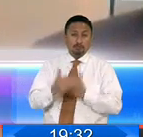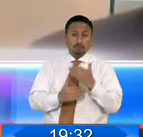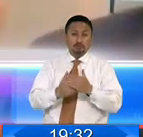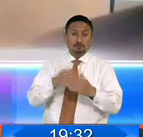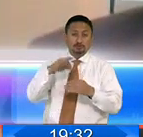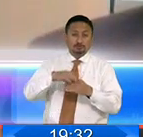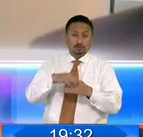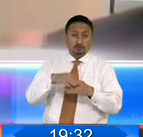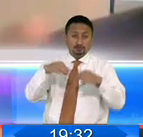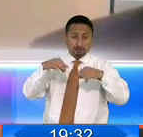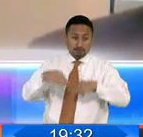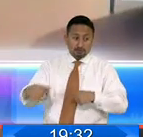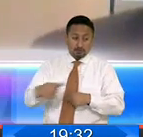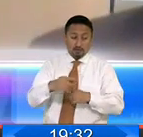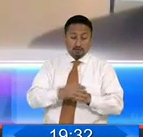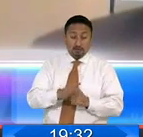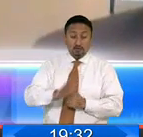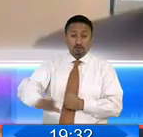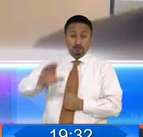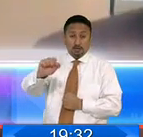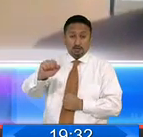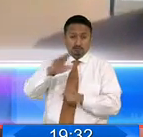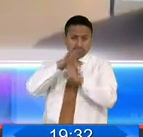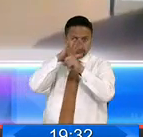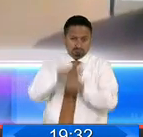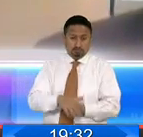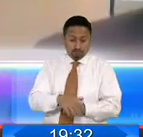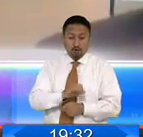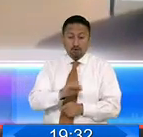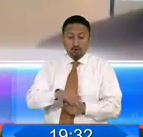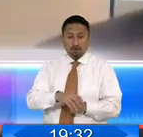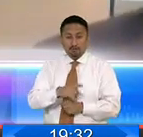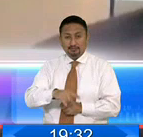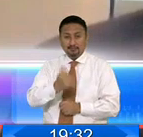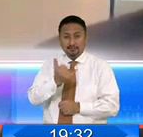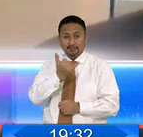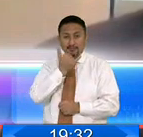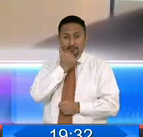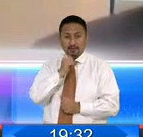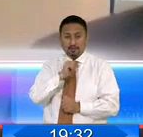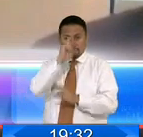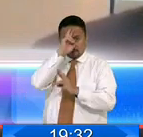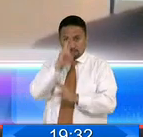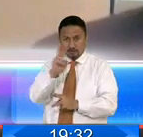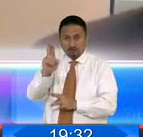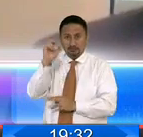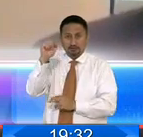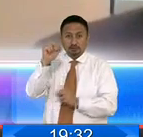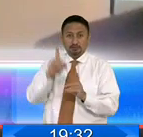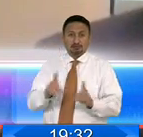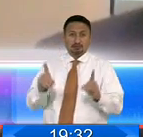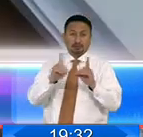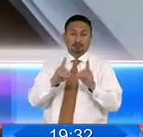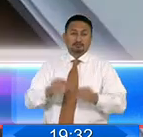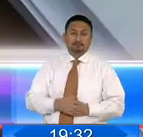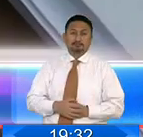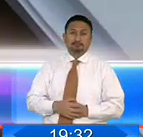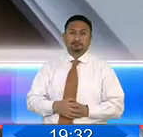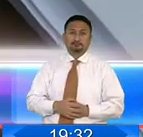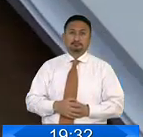electoral se violentaron estos derechos o hubo esta transgresión esta transgresión a los resultados numéricos